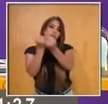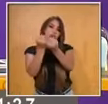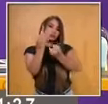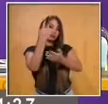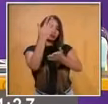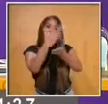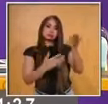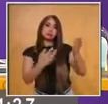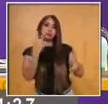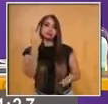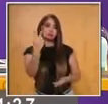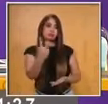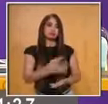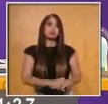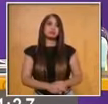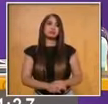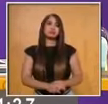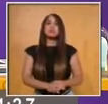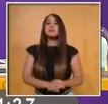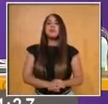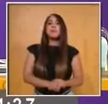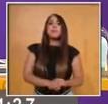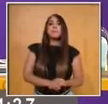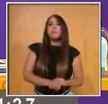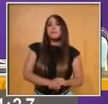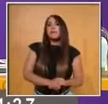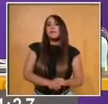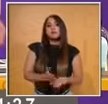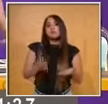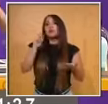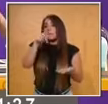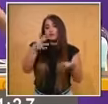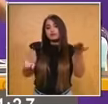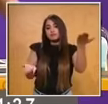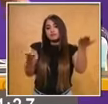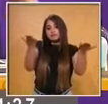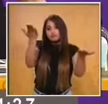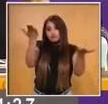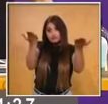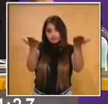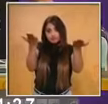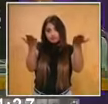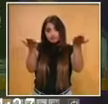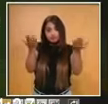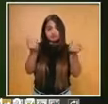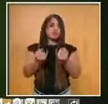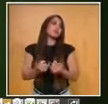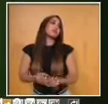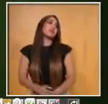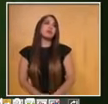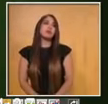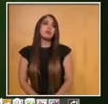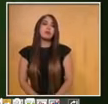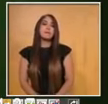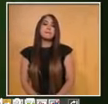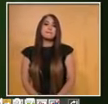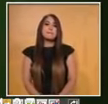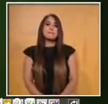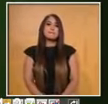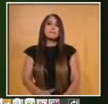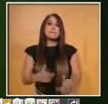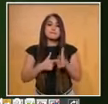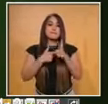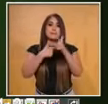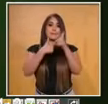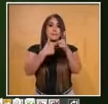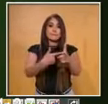esto también son fracciones equivalentes. Así es. Vamos a continuar. Entonces nos damos cuenta que la